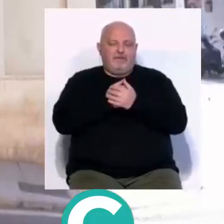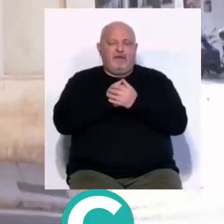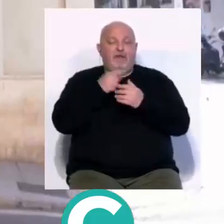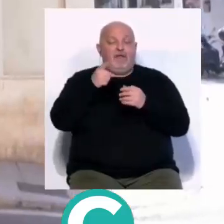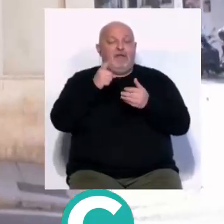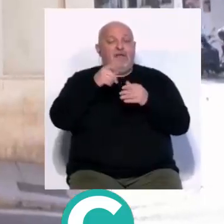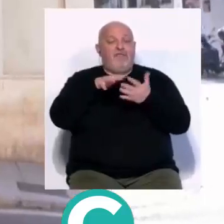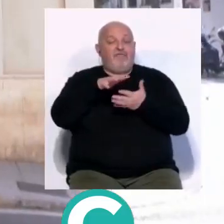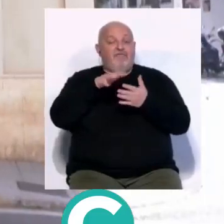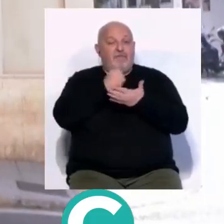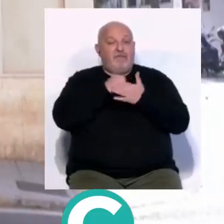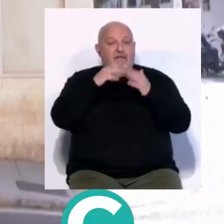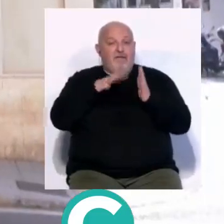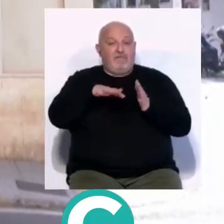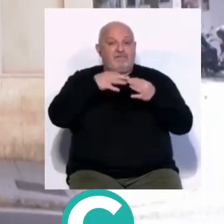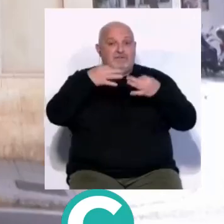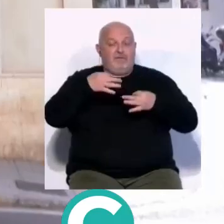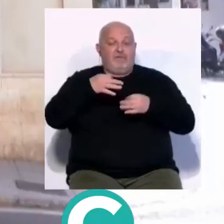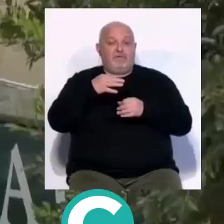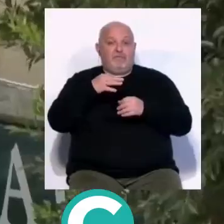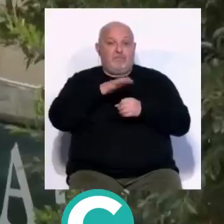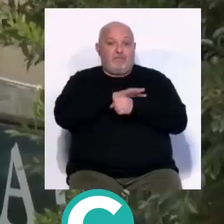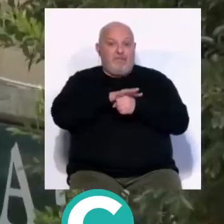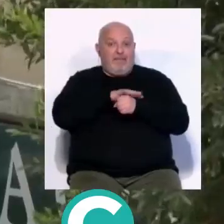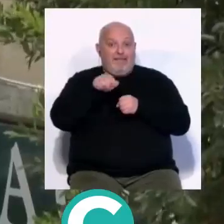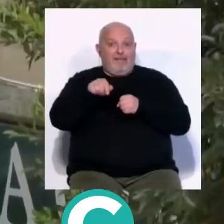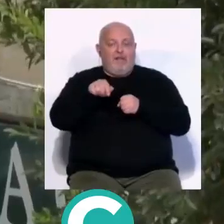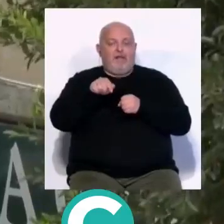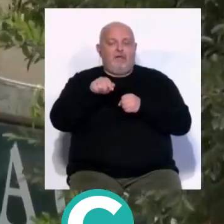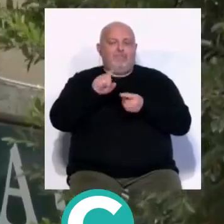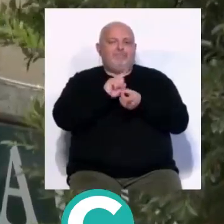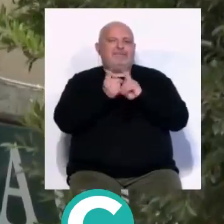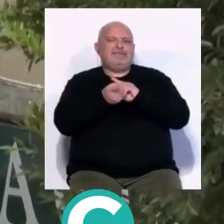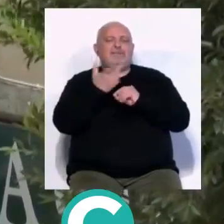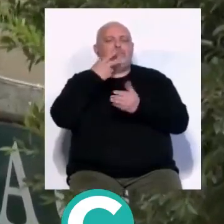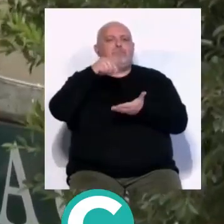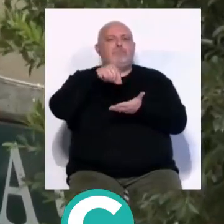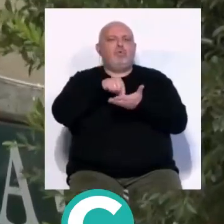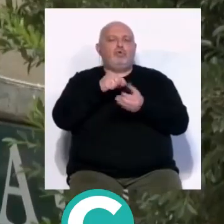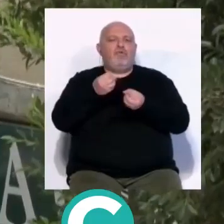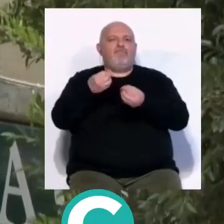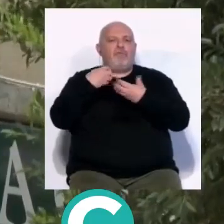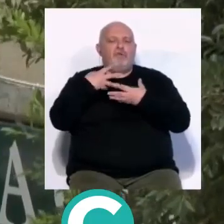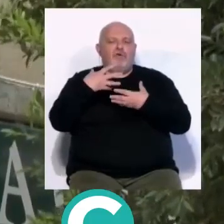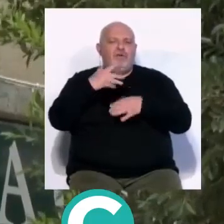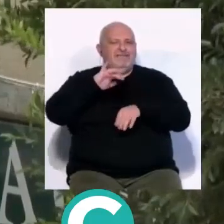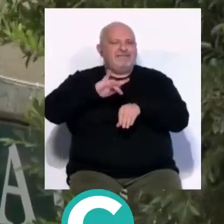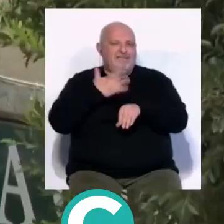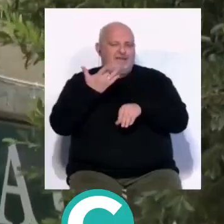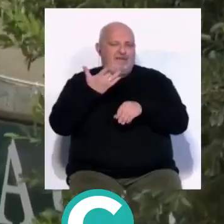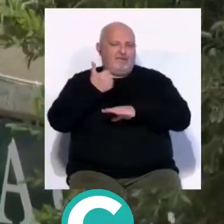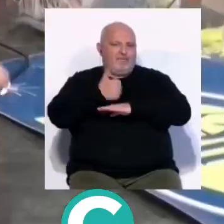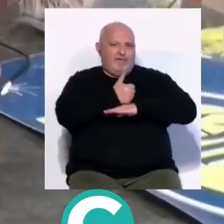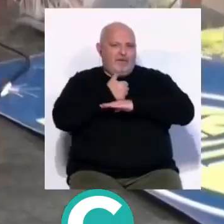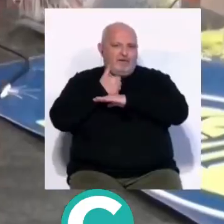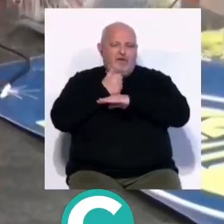Farmacia Espacio Seguro, las farmacias de la provincia de Cádiz se han convertido en puntos de información y sensibilización